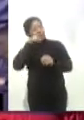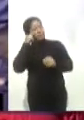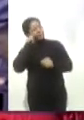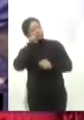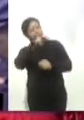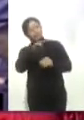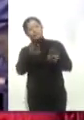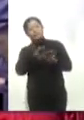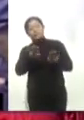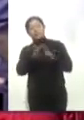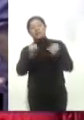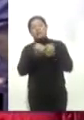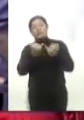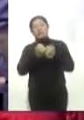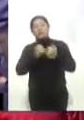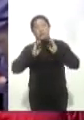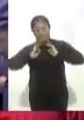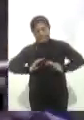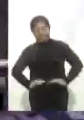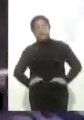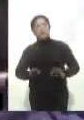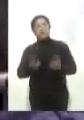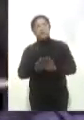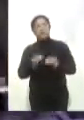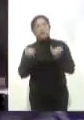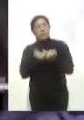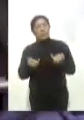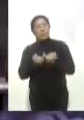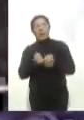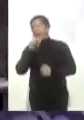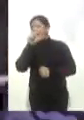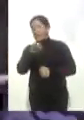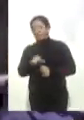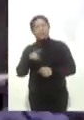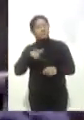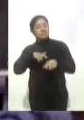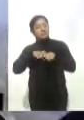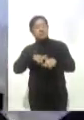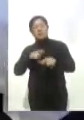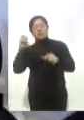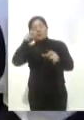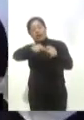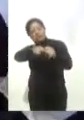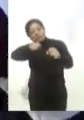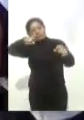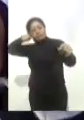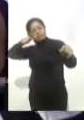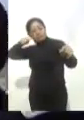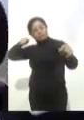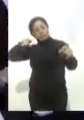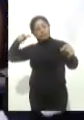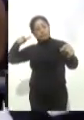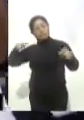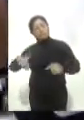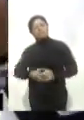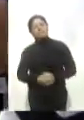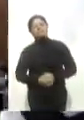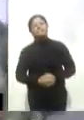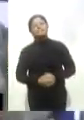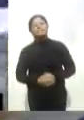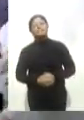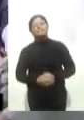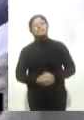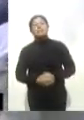Con entrenamientos básicos y físicos es como se mantiene el tiro con arco Tlaxcalteca. Sin dejar a un lado los